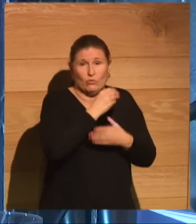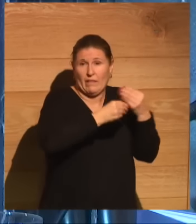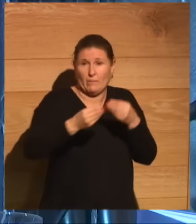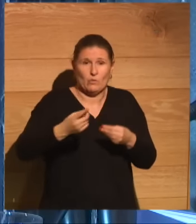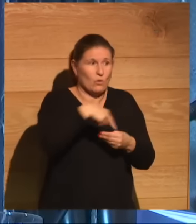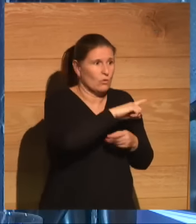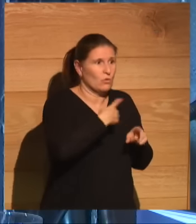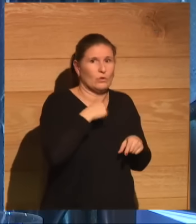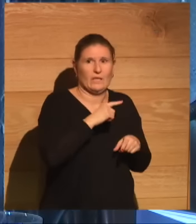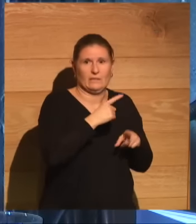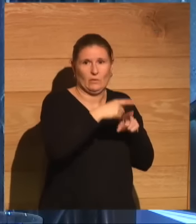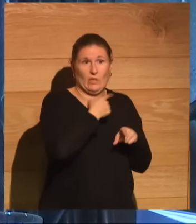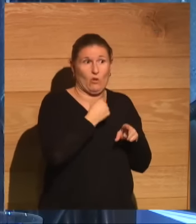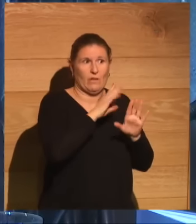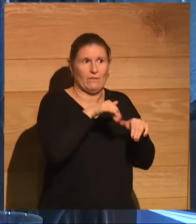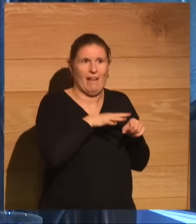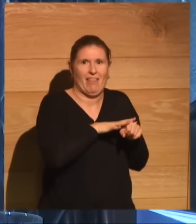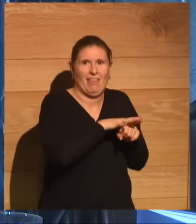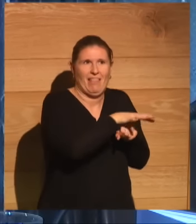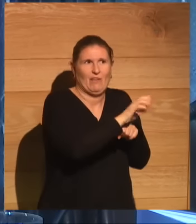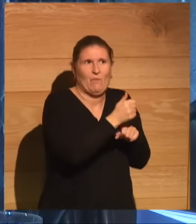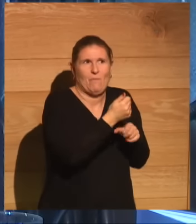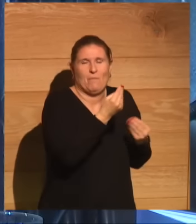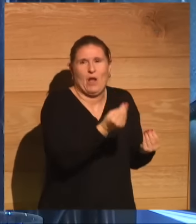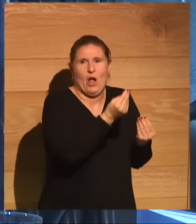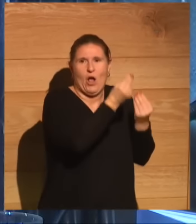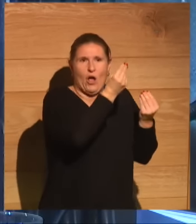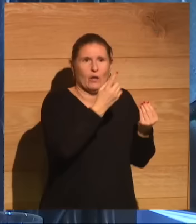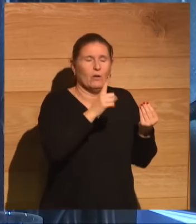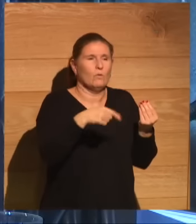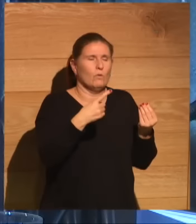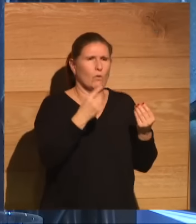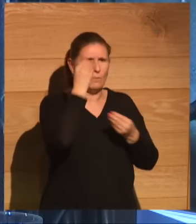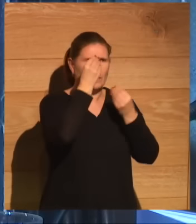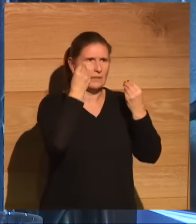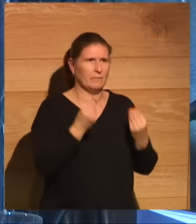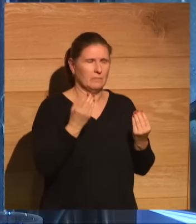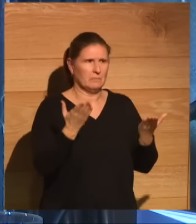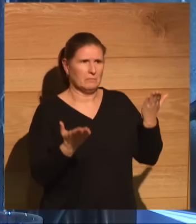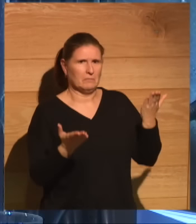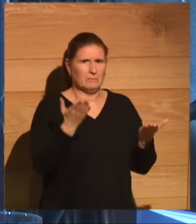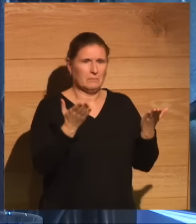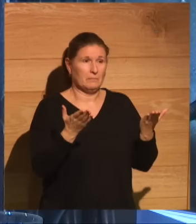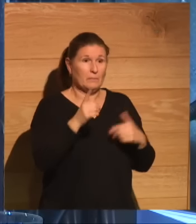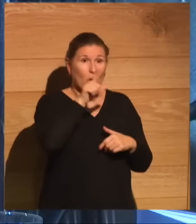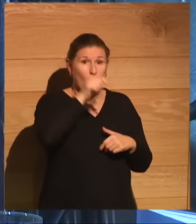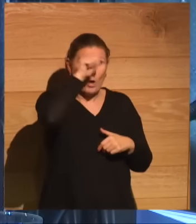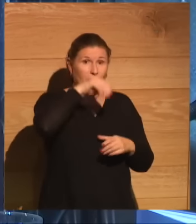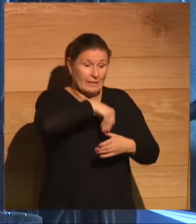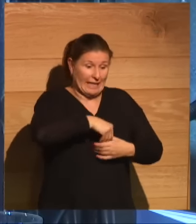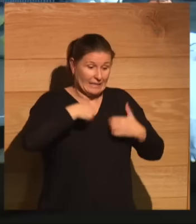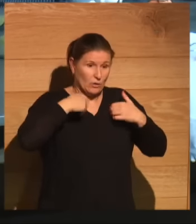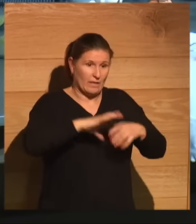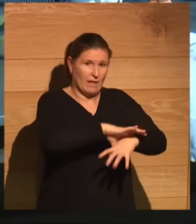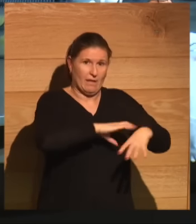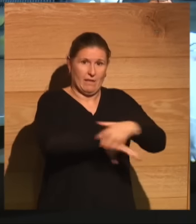que nos gustan y que luego, quiere decir que en cuanto las pones en unos pesos y una balanza, evidentemente el señor que iba dentro del traje de Godzilla, lo que estaba era hasta las